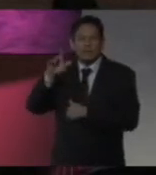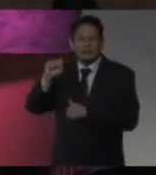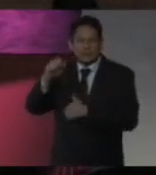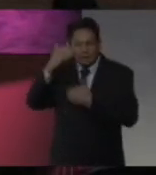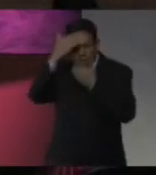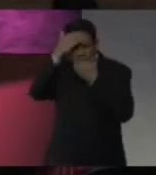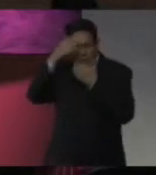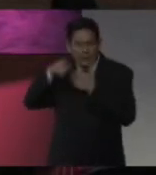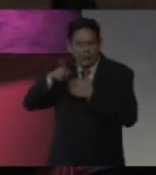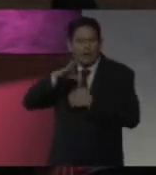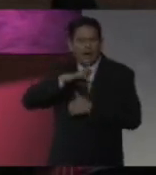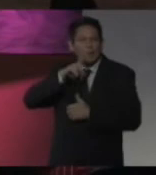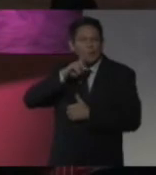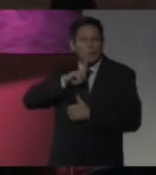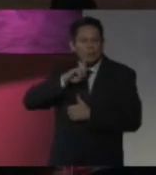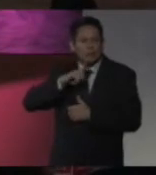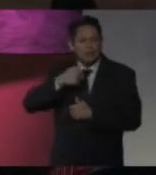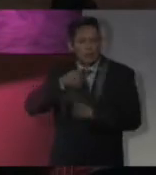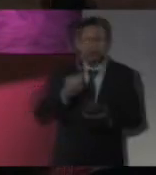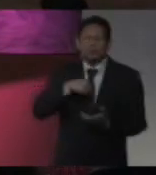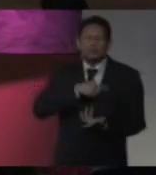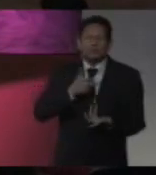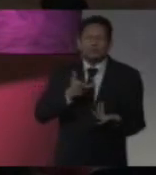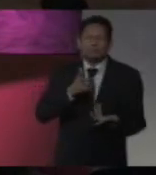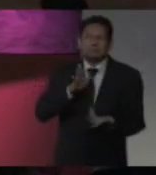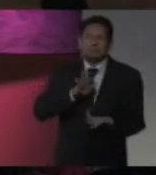creen. Somos tan